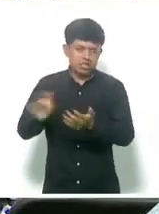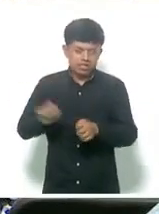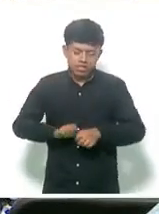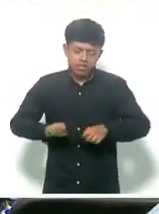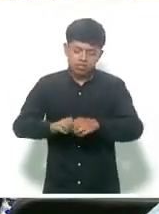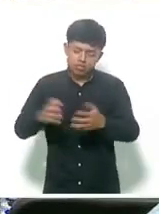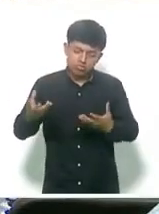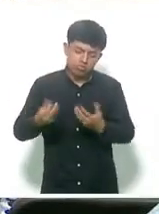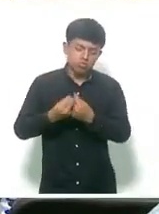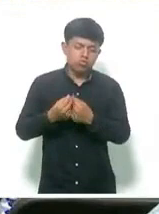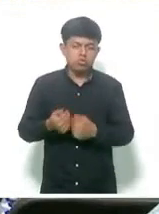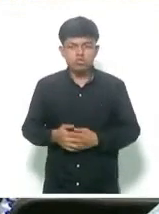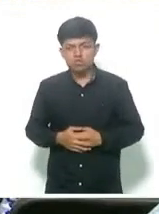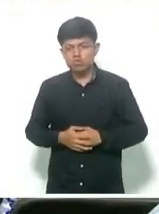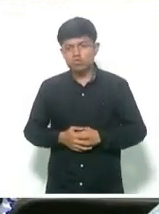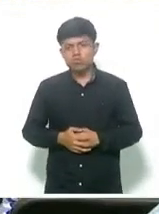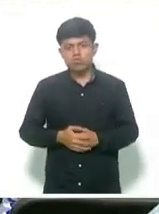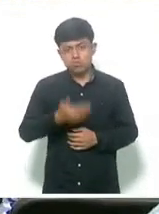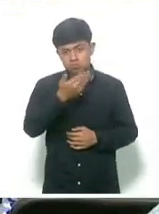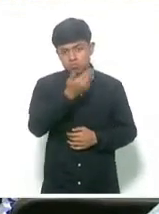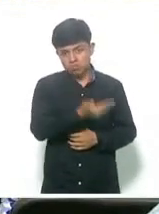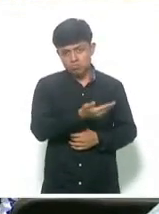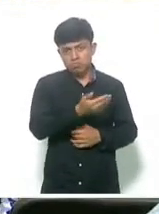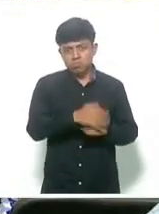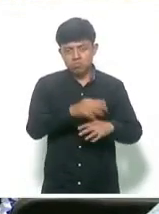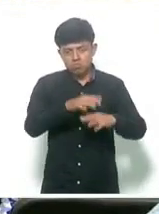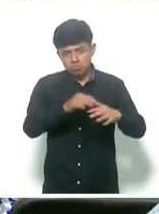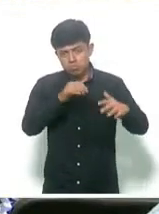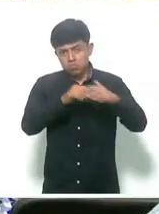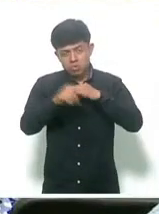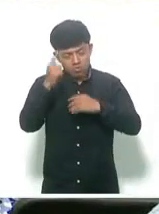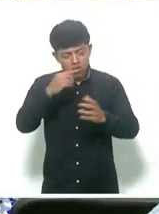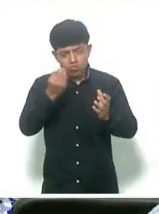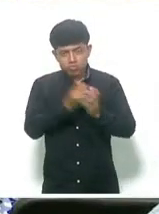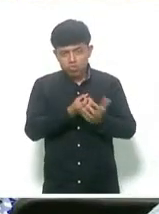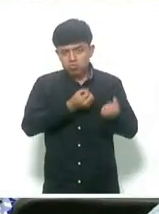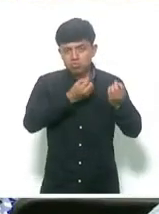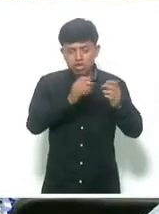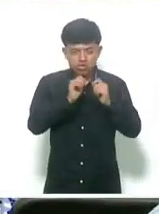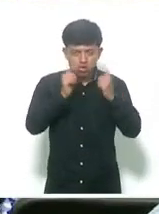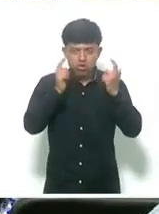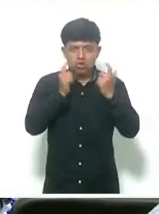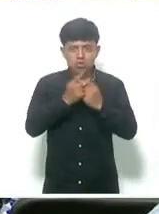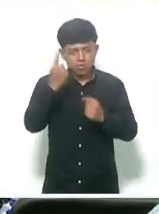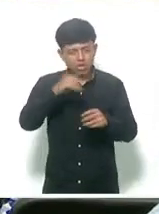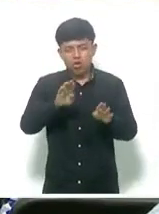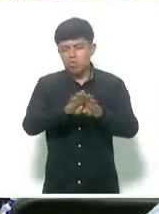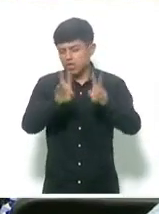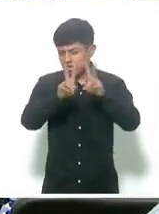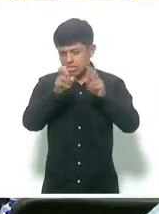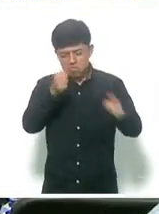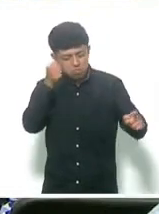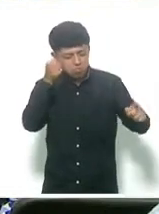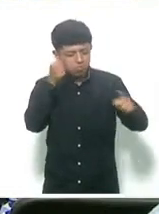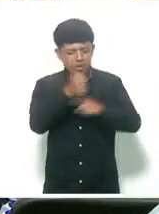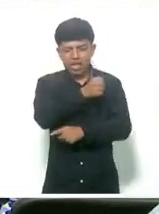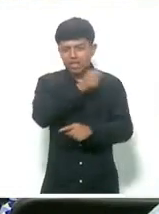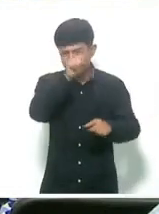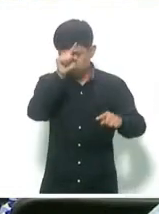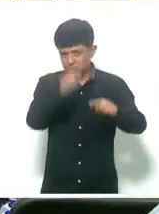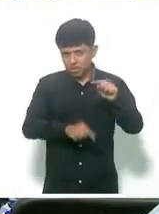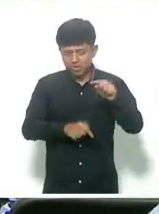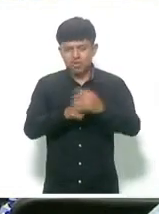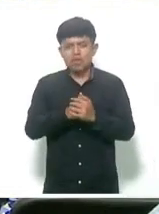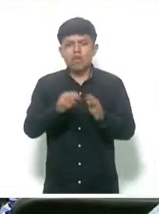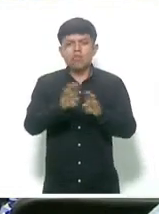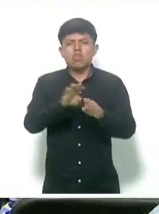él eh los trabajos que tiene propiamente reinserción porque también ahí hemos sido un golpeo constante lo que es en la materia de de estar desmantelando